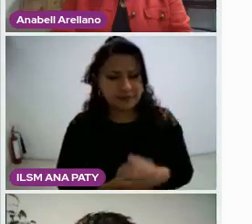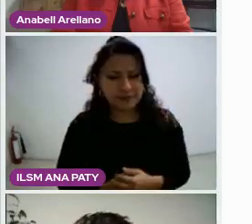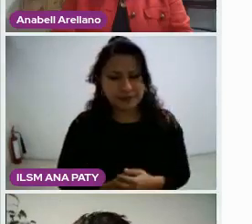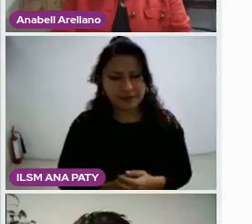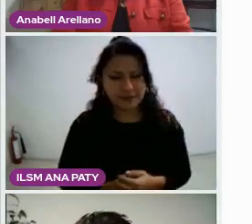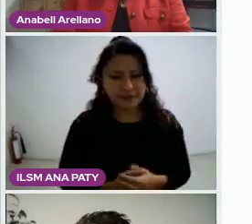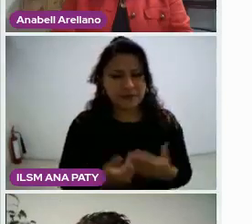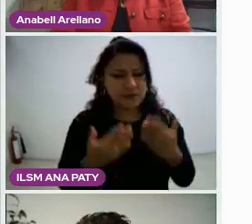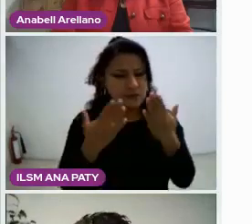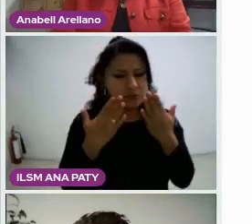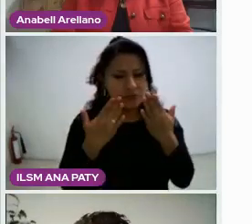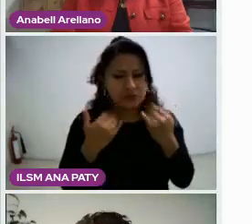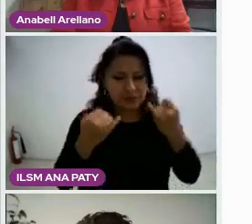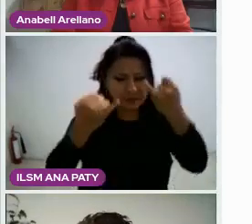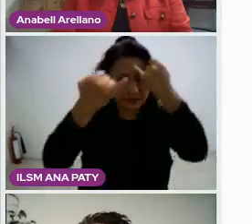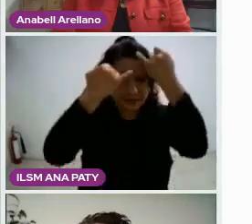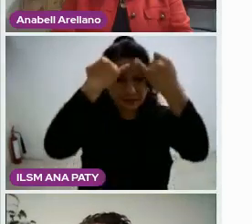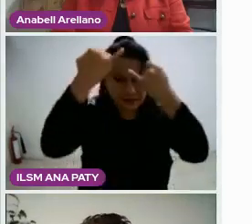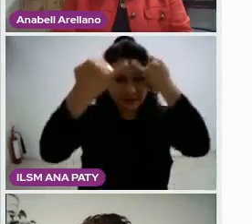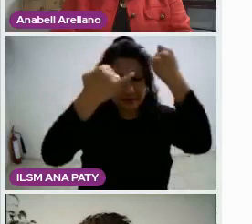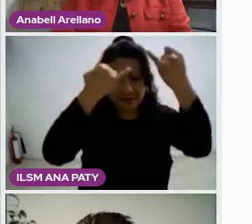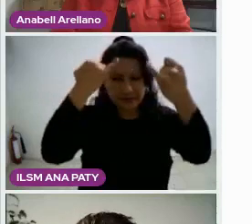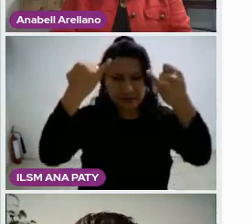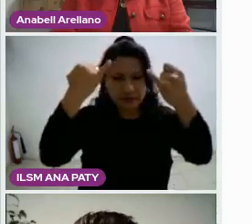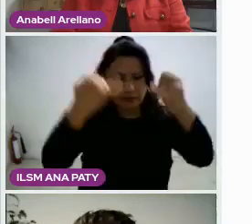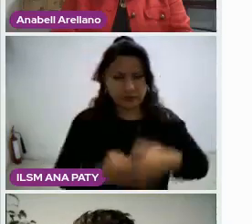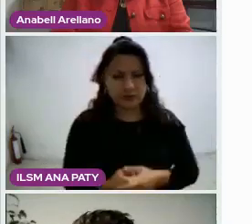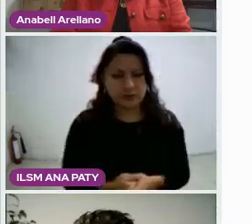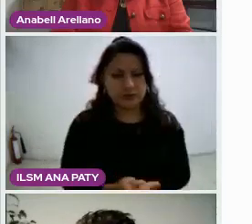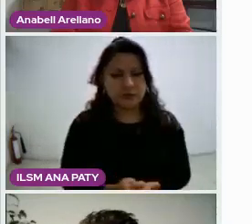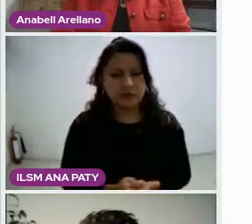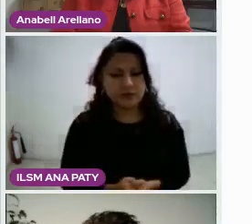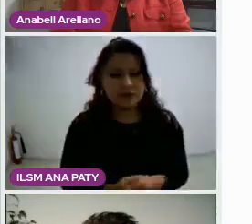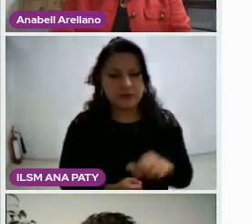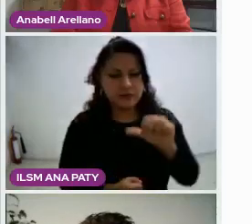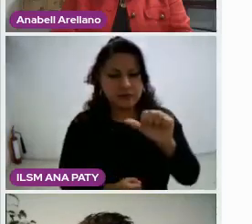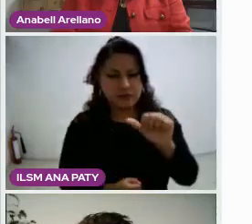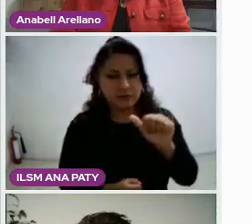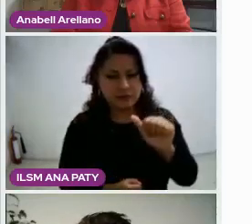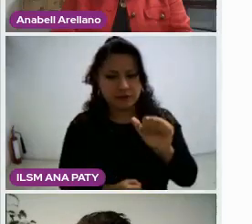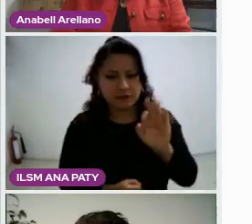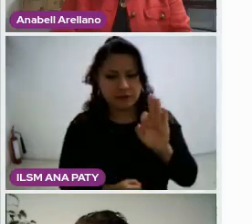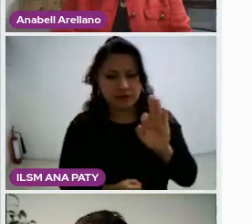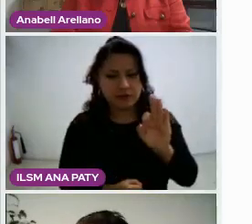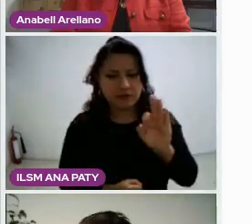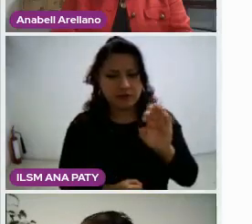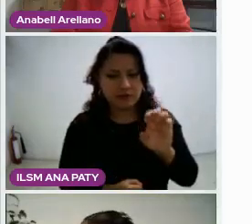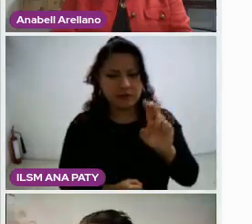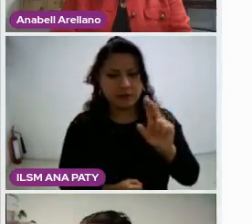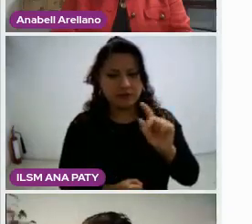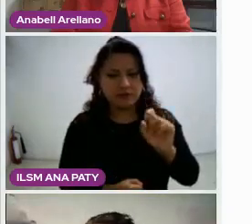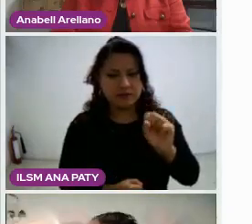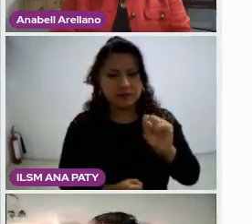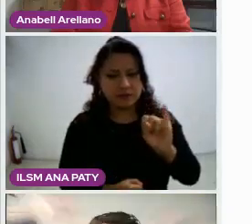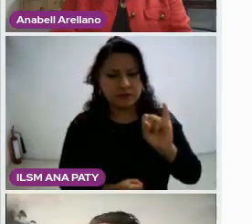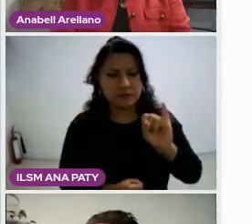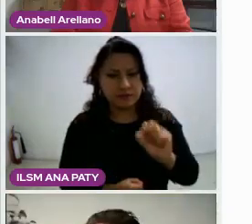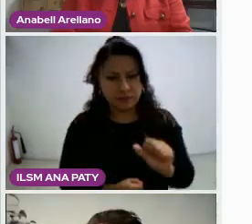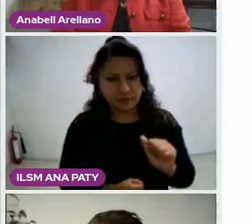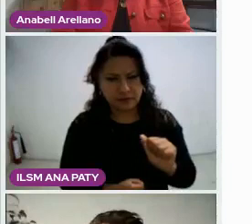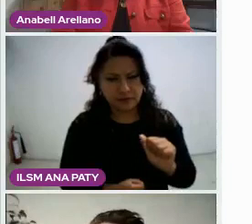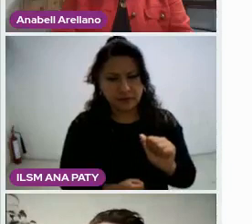Es una situación que realmente se tiene que estudiar mucho más porque las personas no viven, no